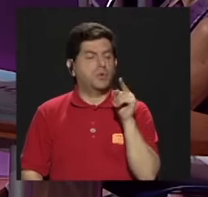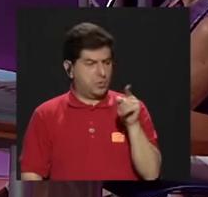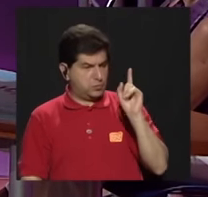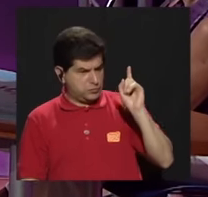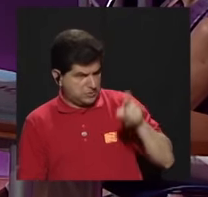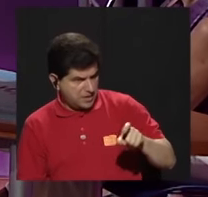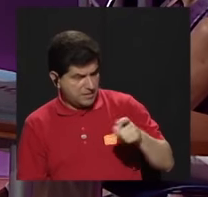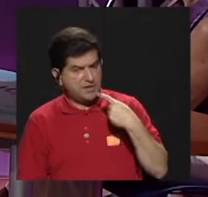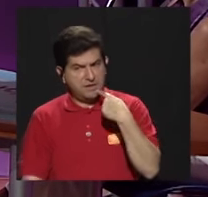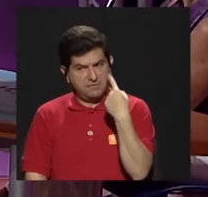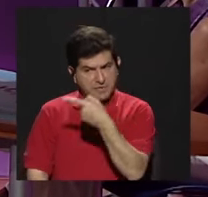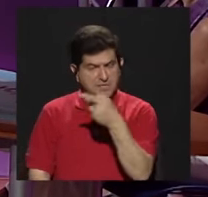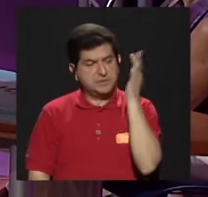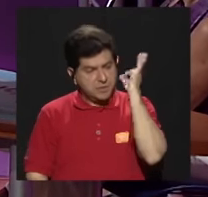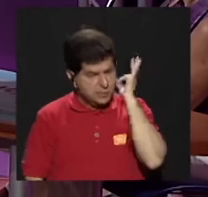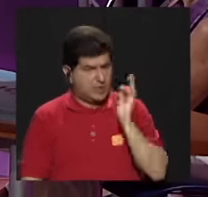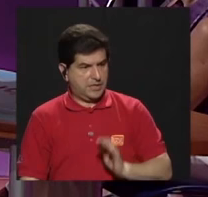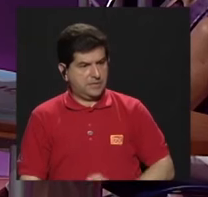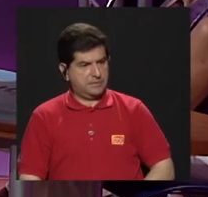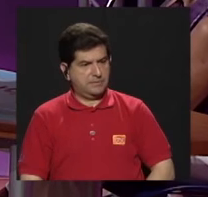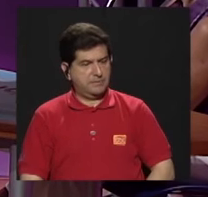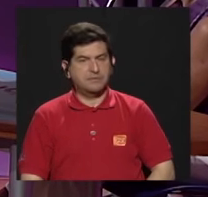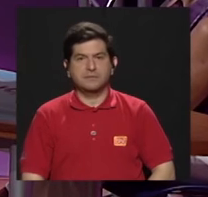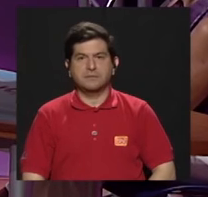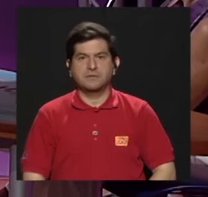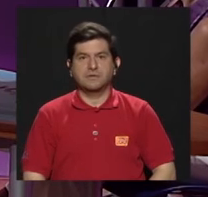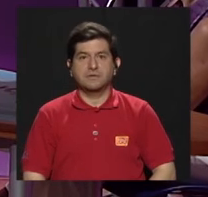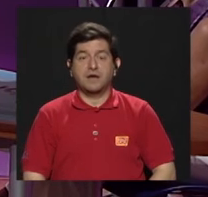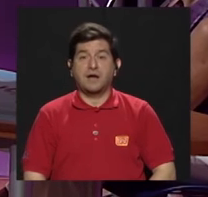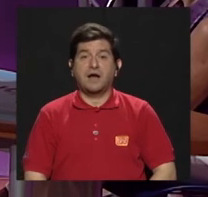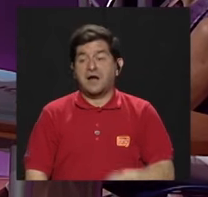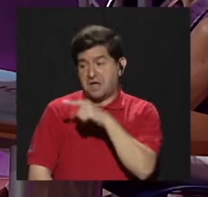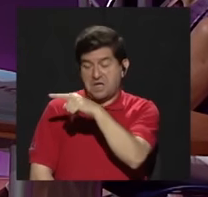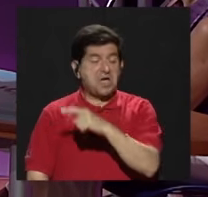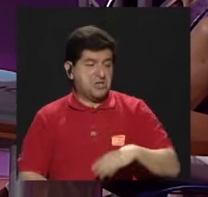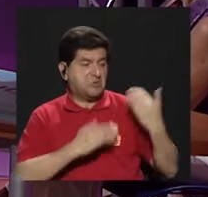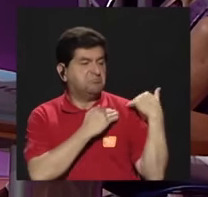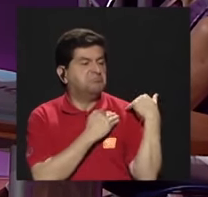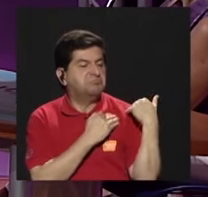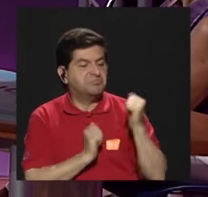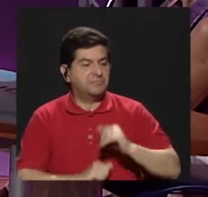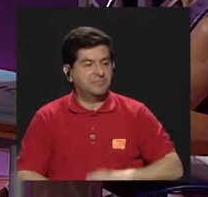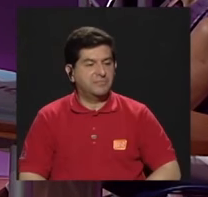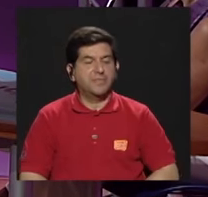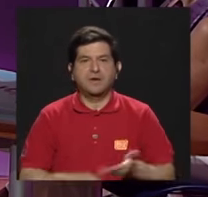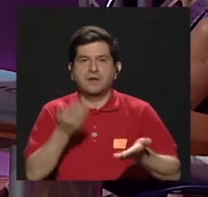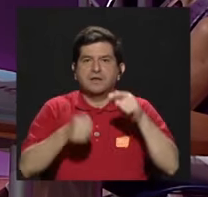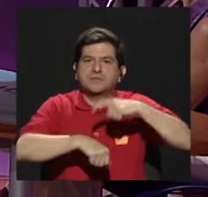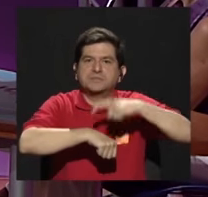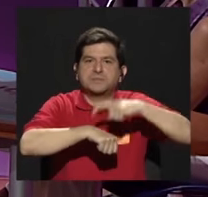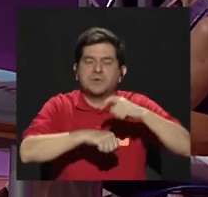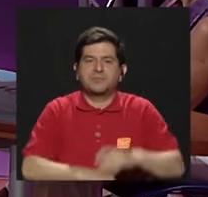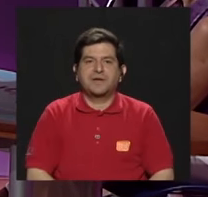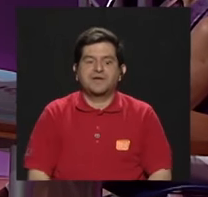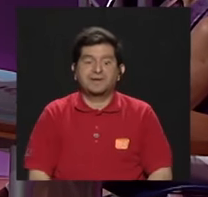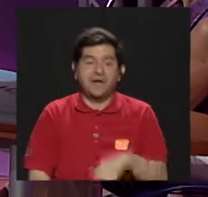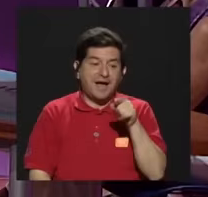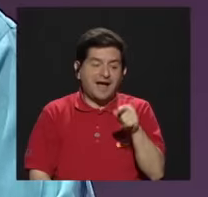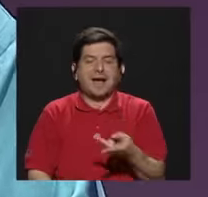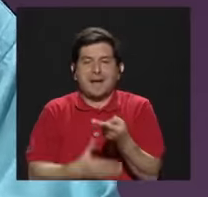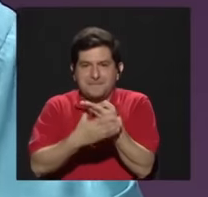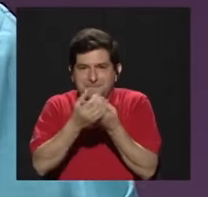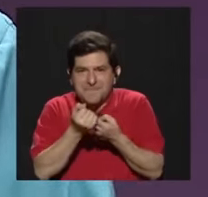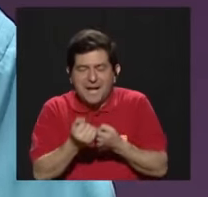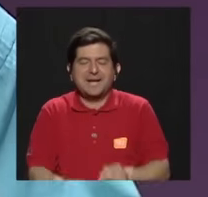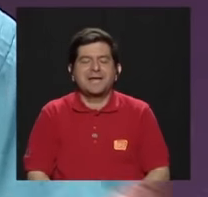tiene que decirle algo a la mujer, y ella tiene que aguantar. Entonces ahí es donde se hace la pareja del patriarcado.